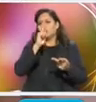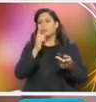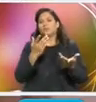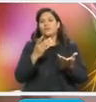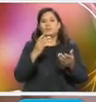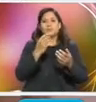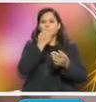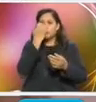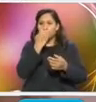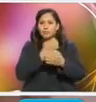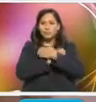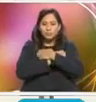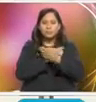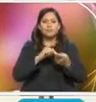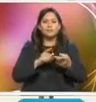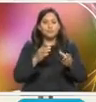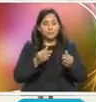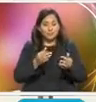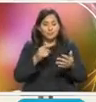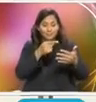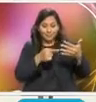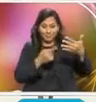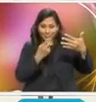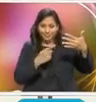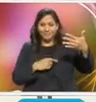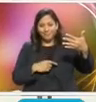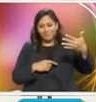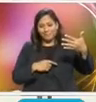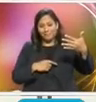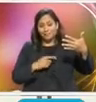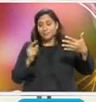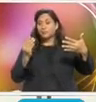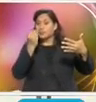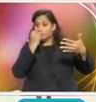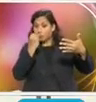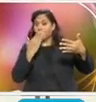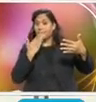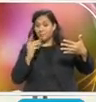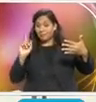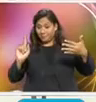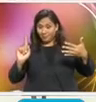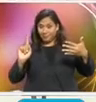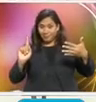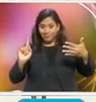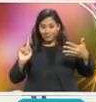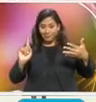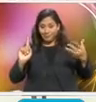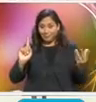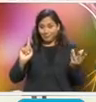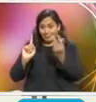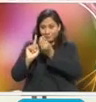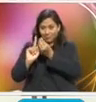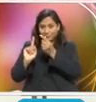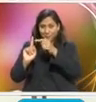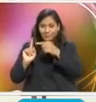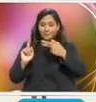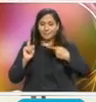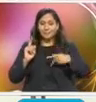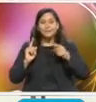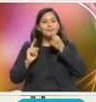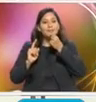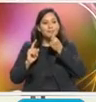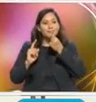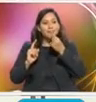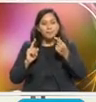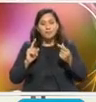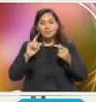acceso a educación de calidad. Entonces, cuando estos elementos se mezclan, por ejemplo, en el entorno indígena, con